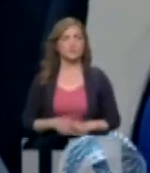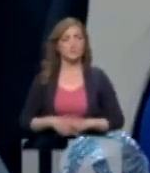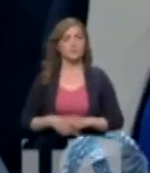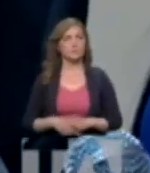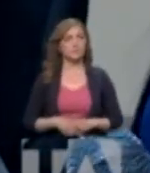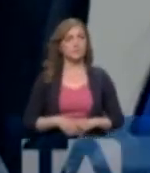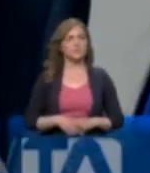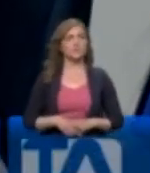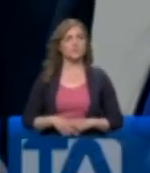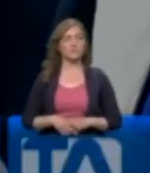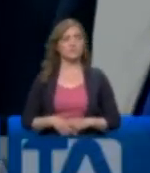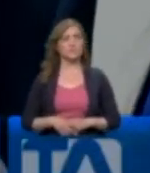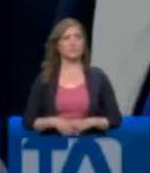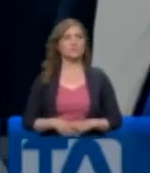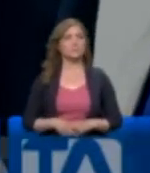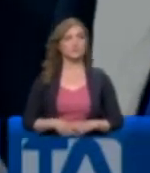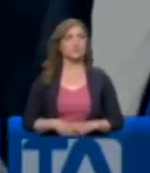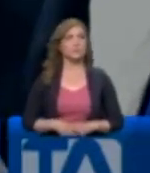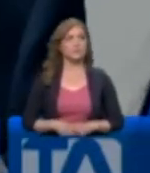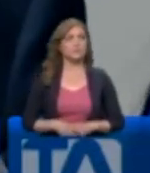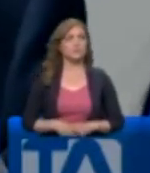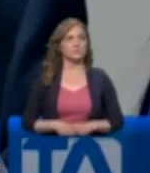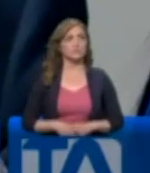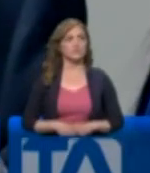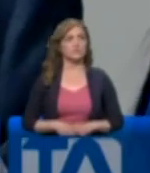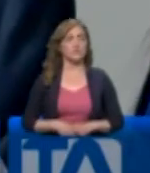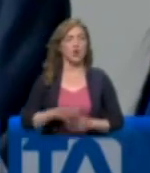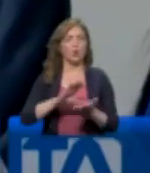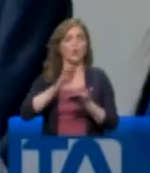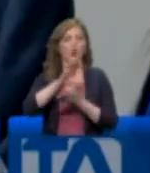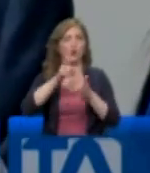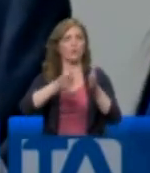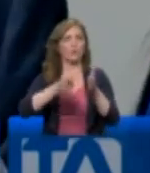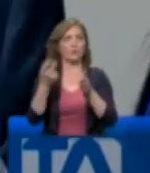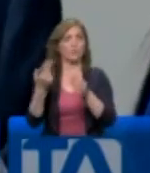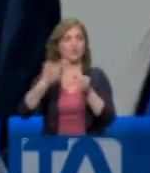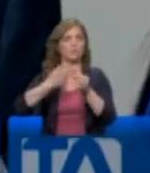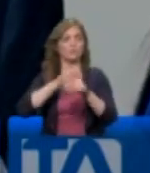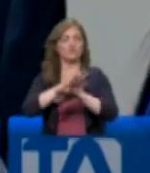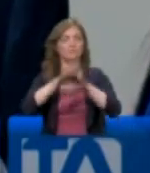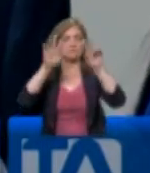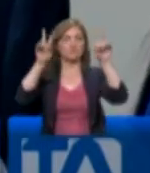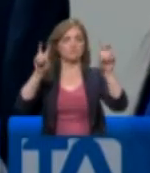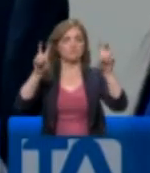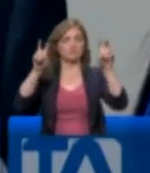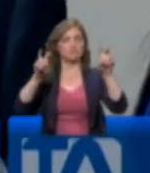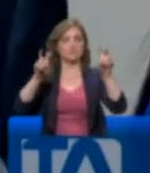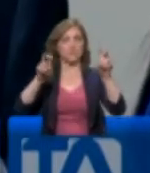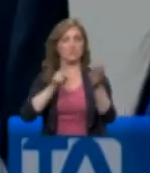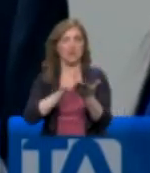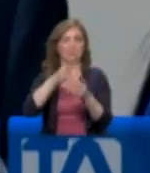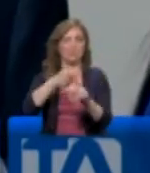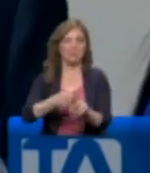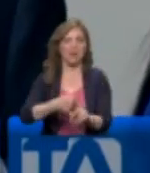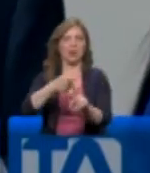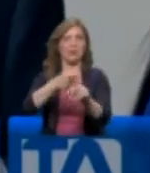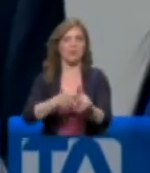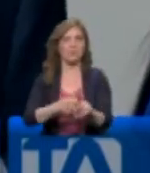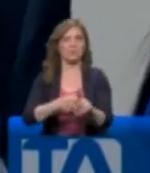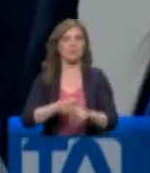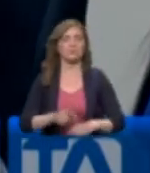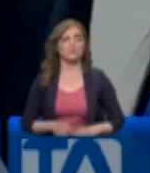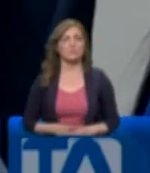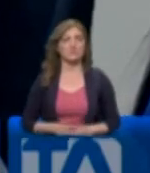señora del presidente Colegio de Abogados Salazar también estaba involucrada en este cobro